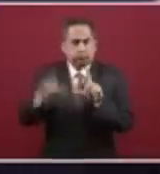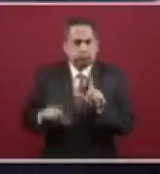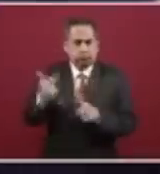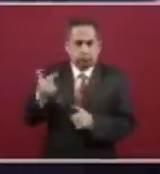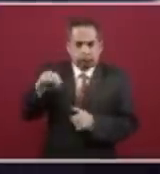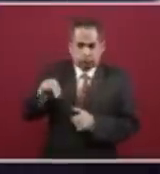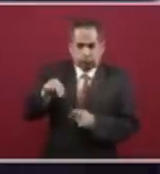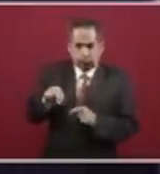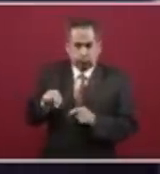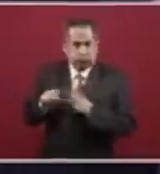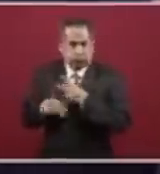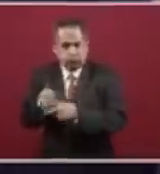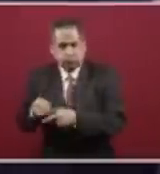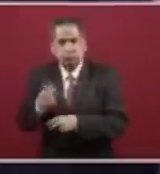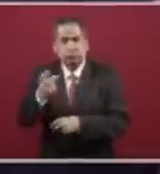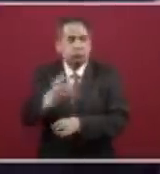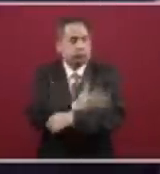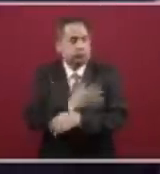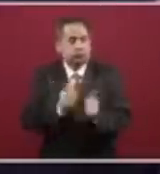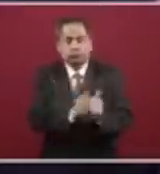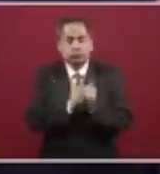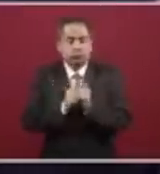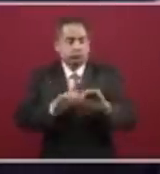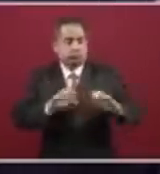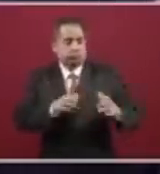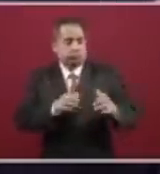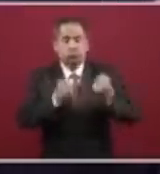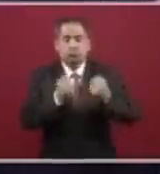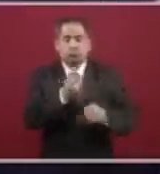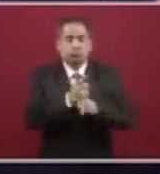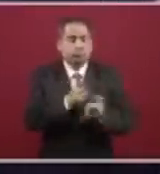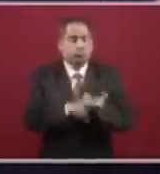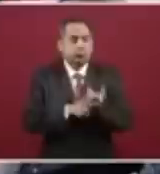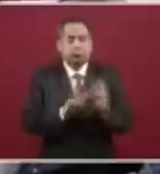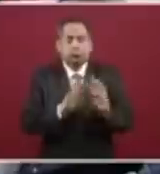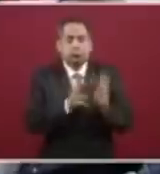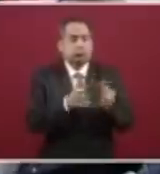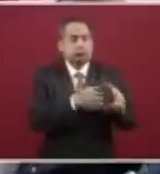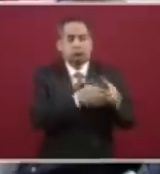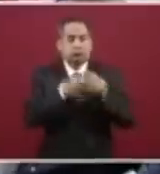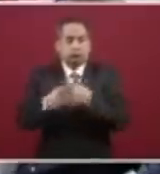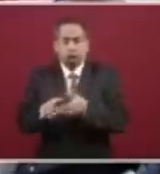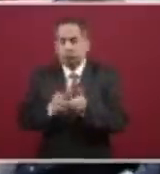por eso me acompaña el gabinete de seguridad y